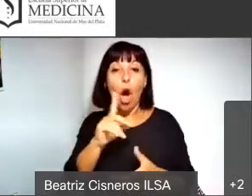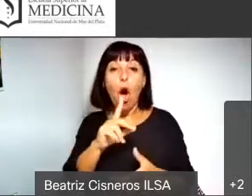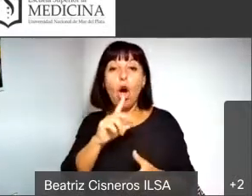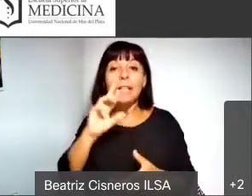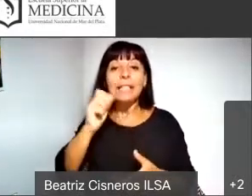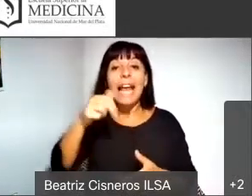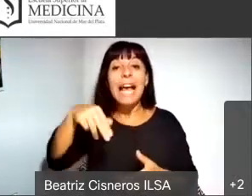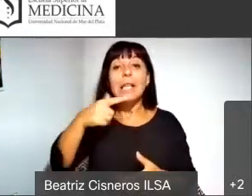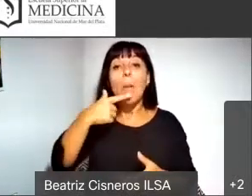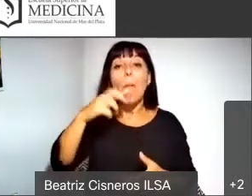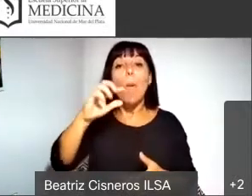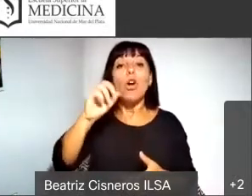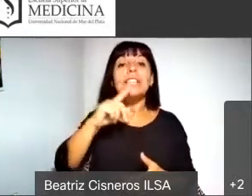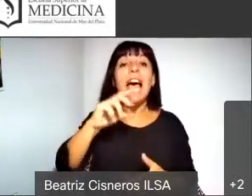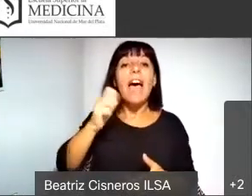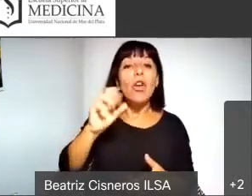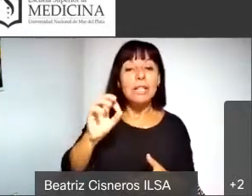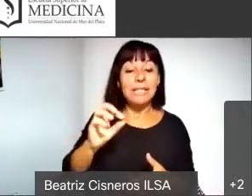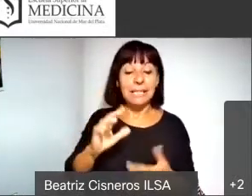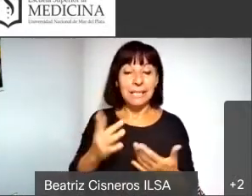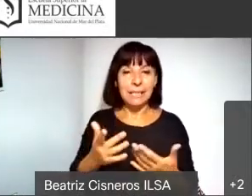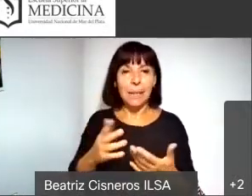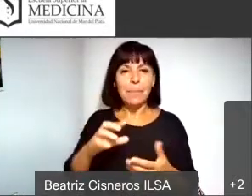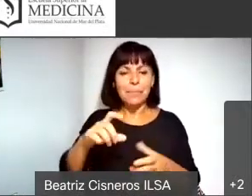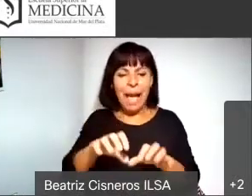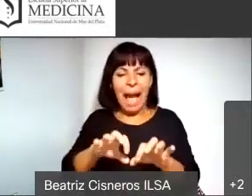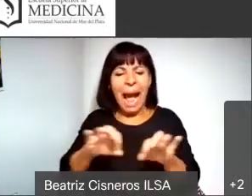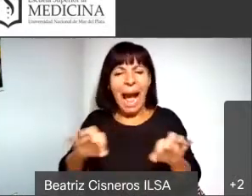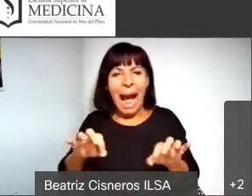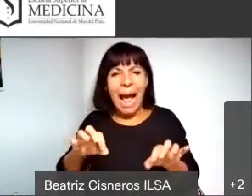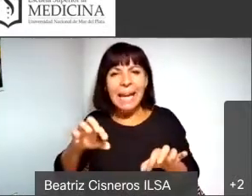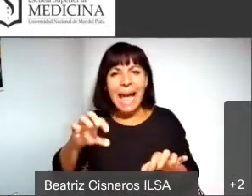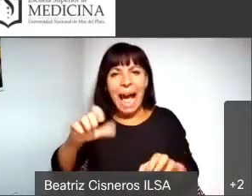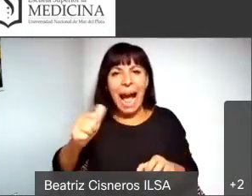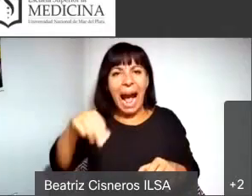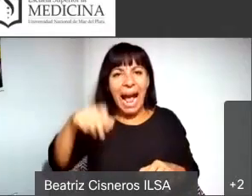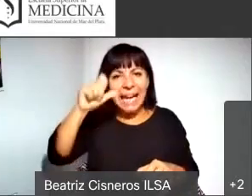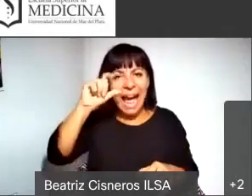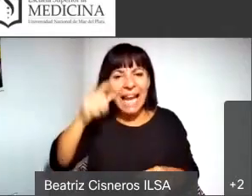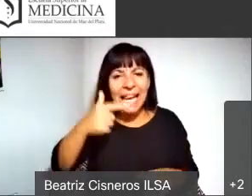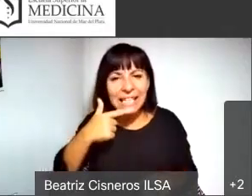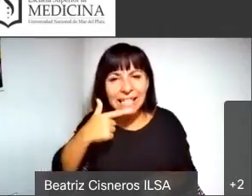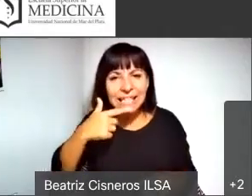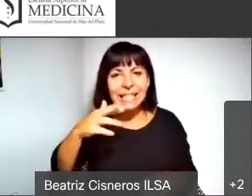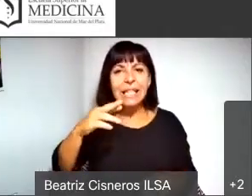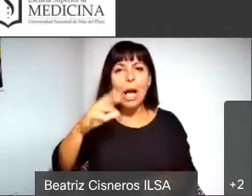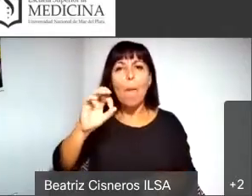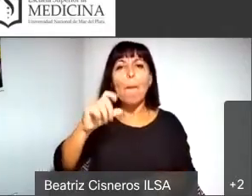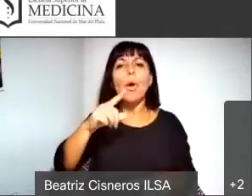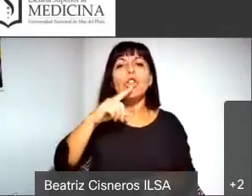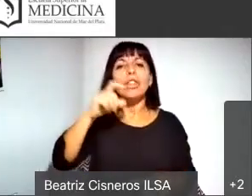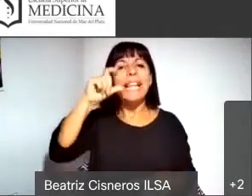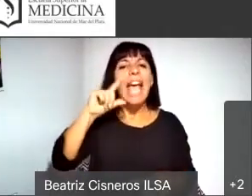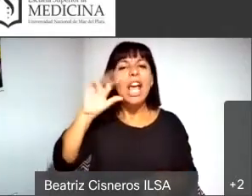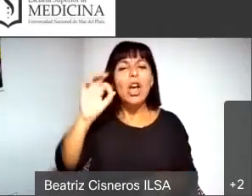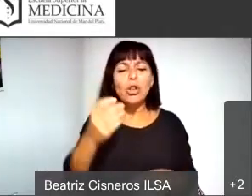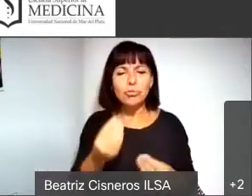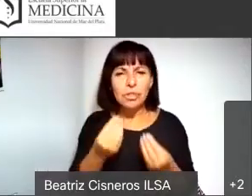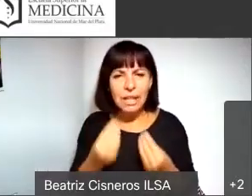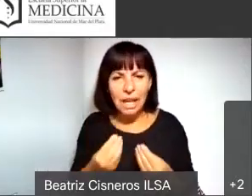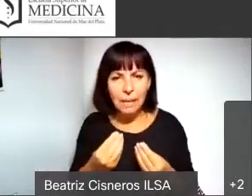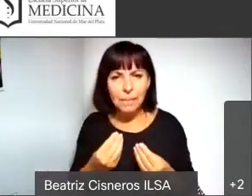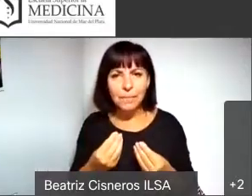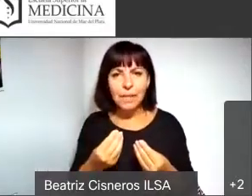canales proteicos son estructuras, son proteínas transmembranales que presentan un